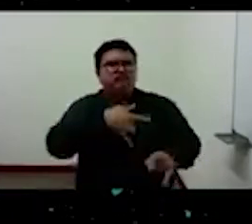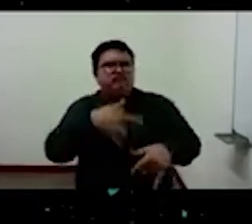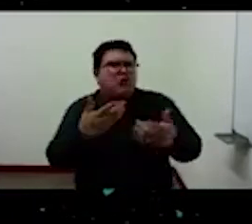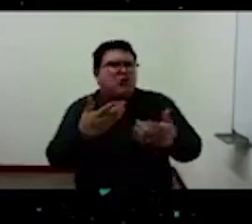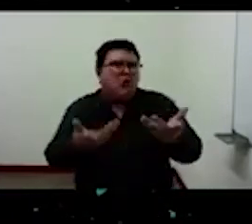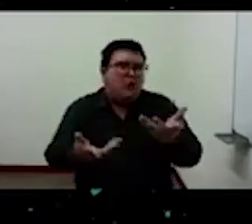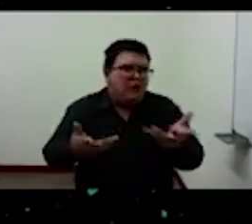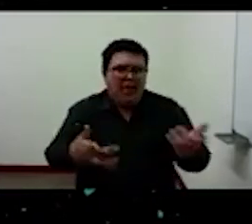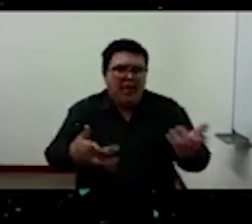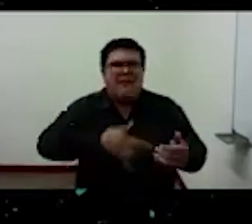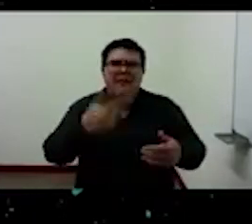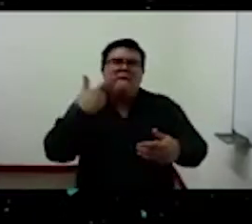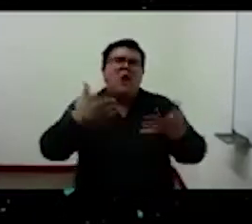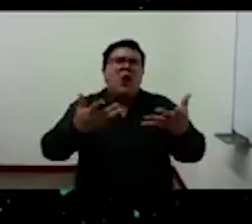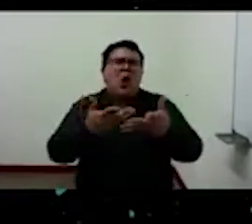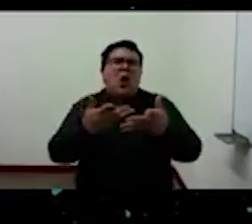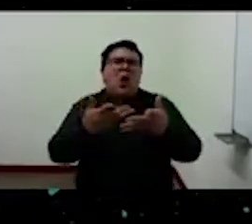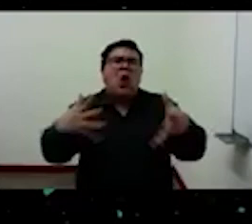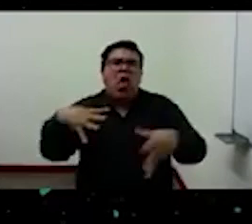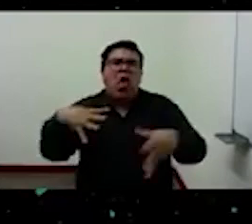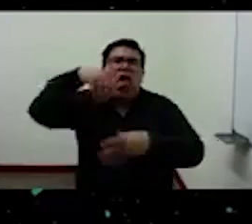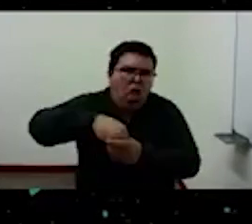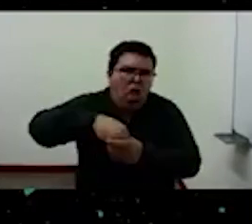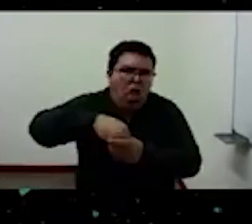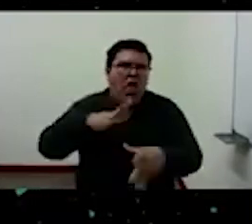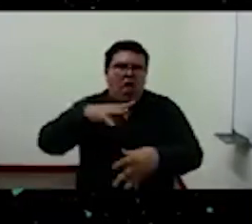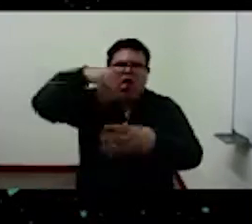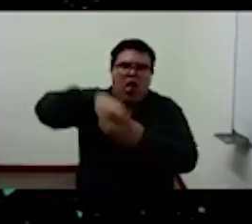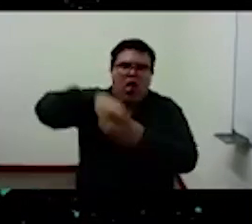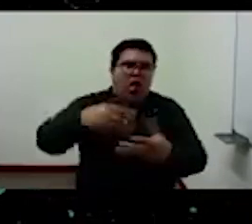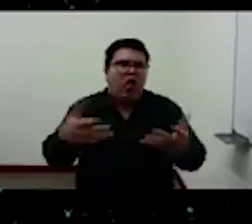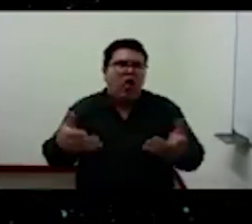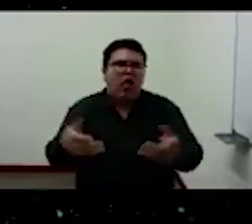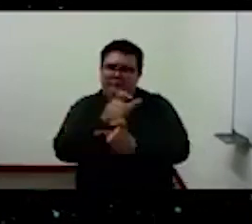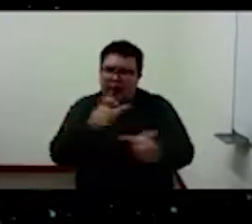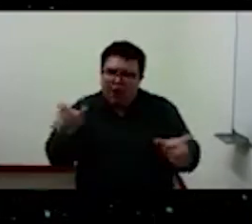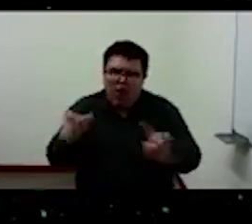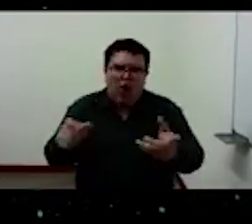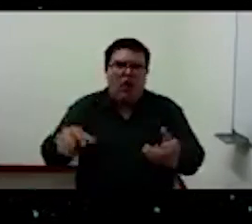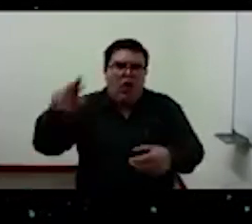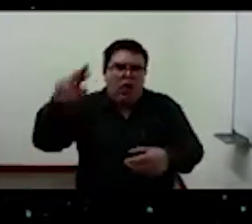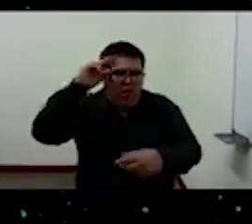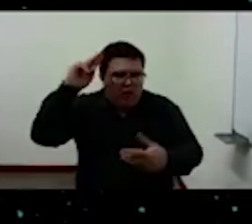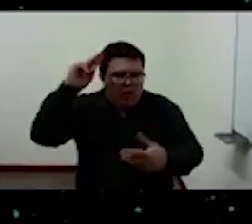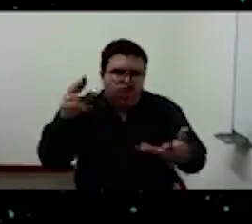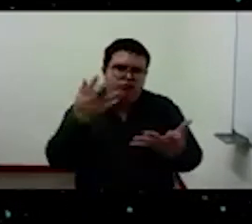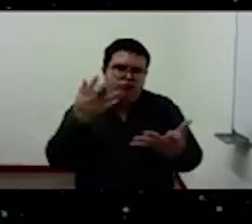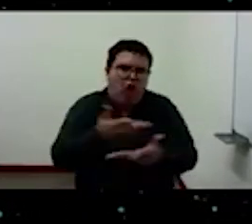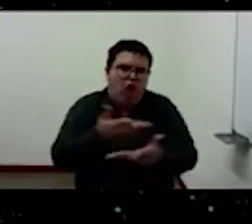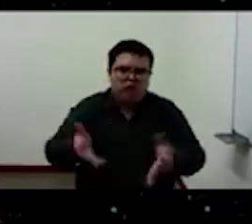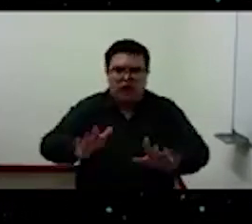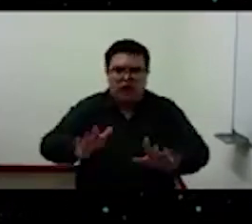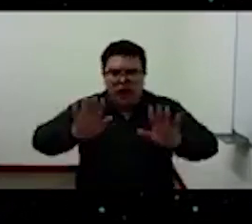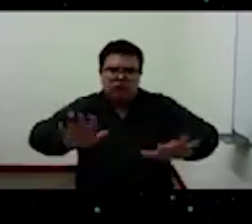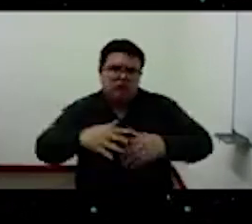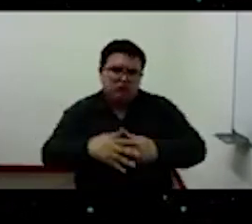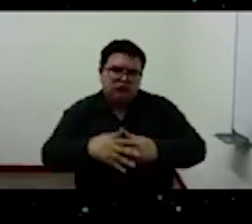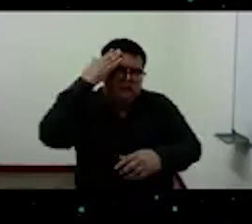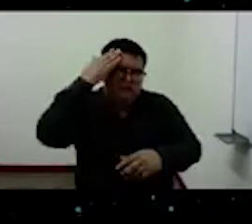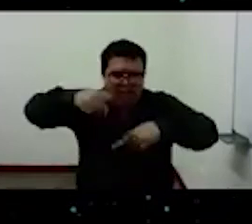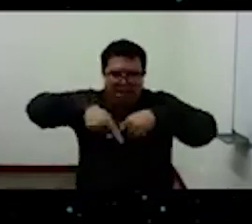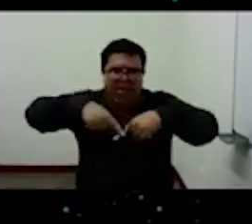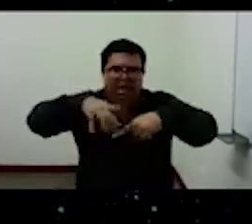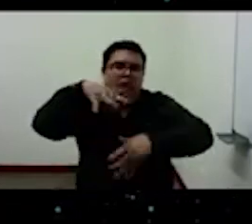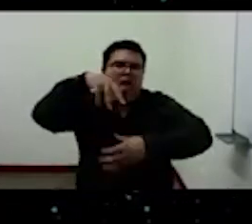vemos inmersos en el logos, en la razón, en esa invención griega.